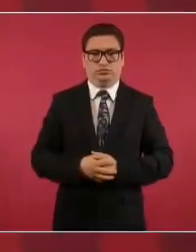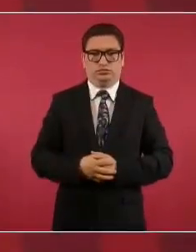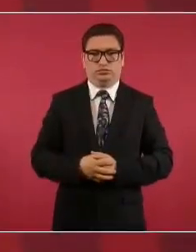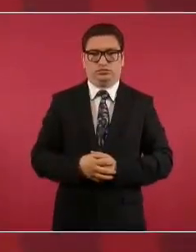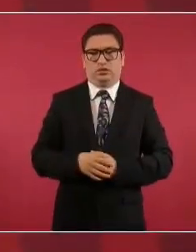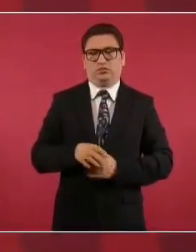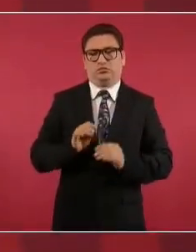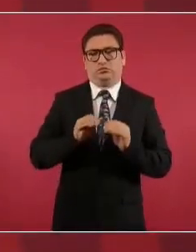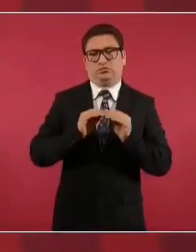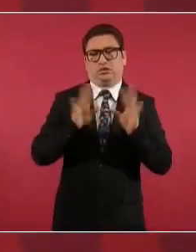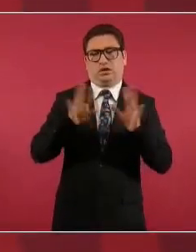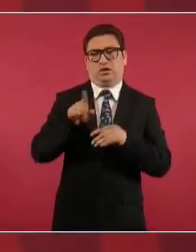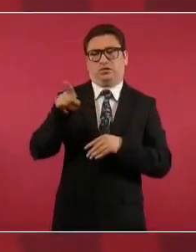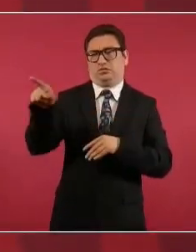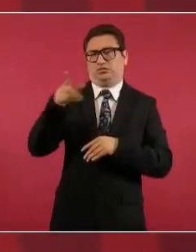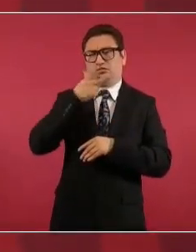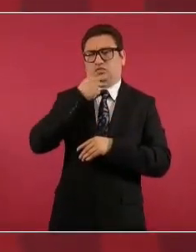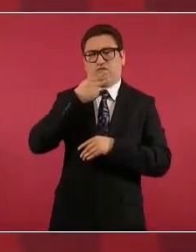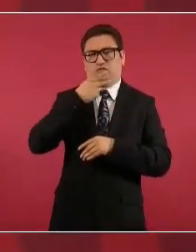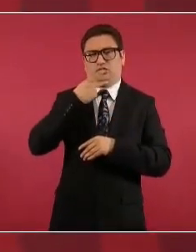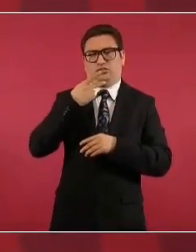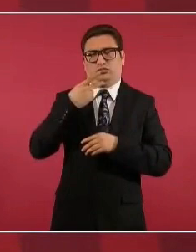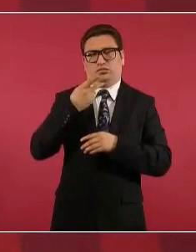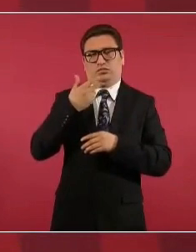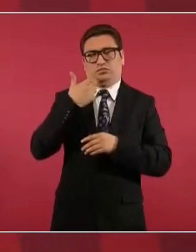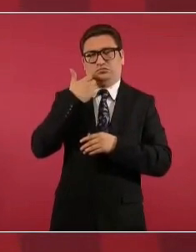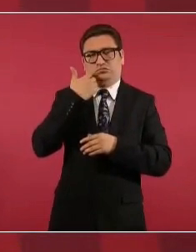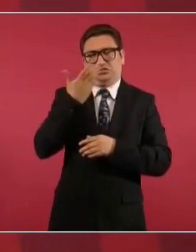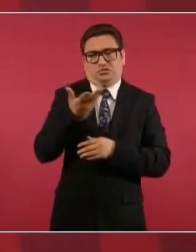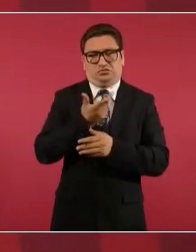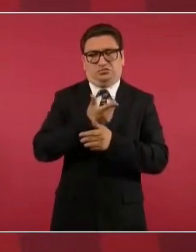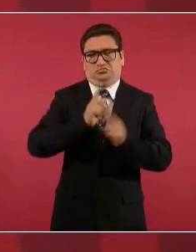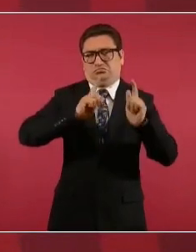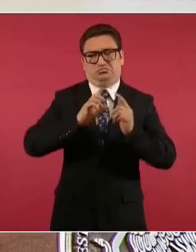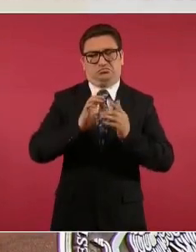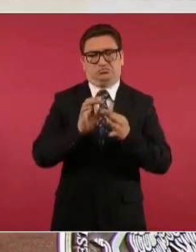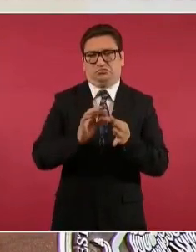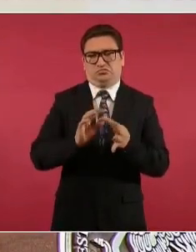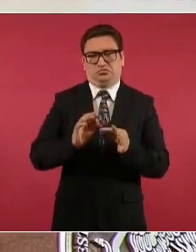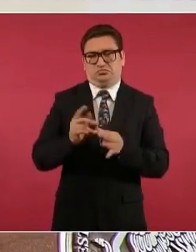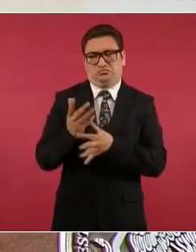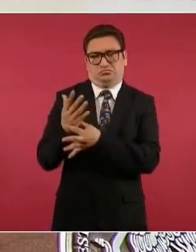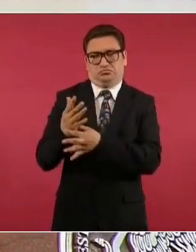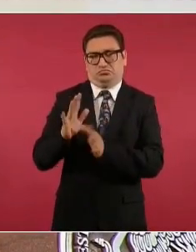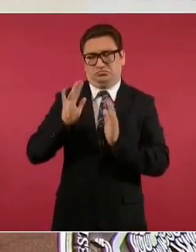puede decir lo que quiera,